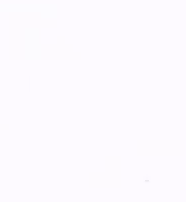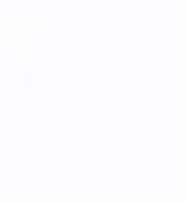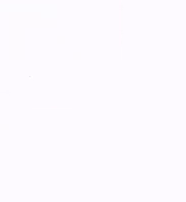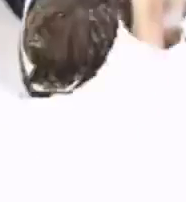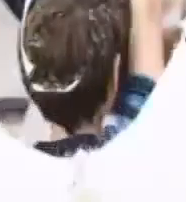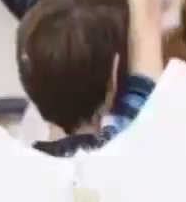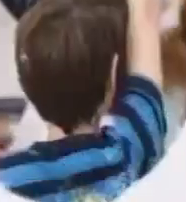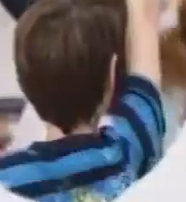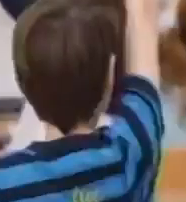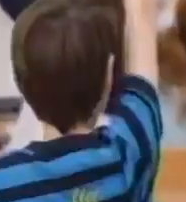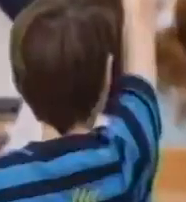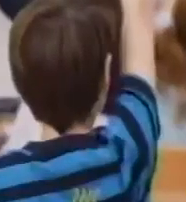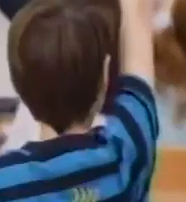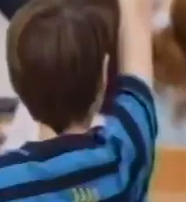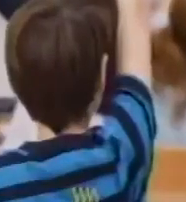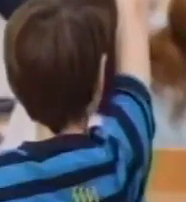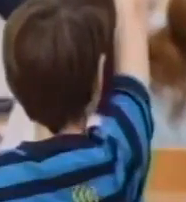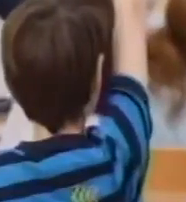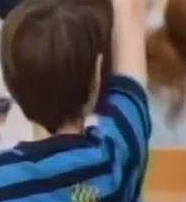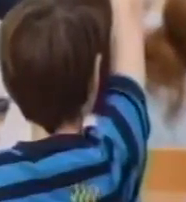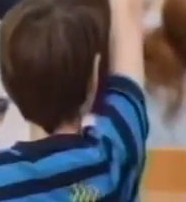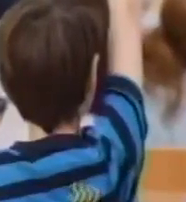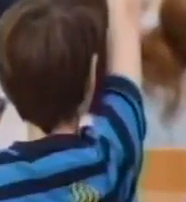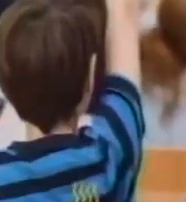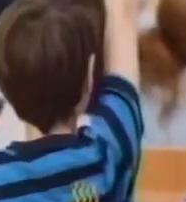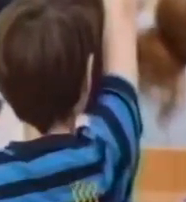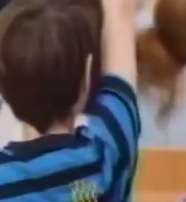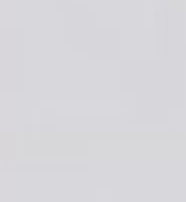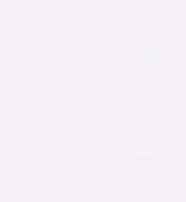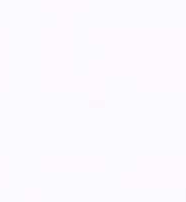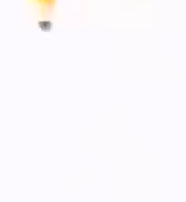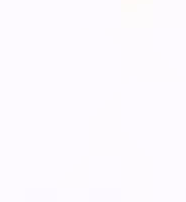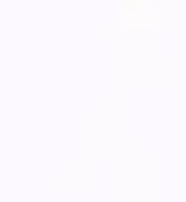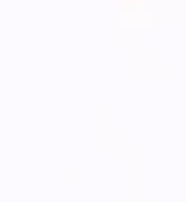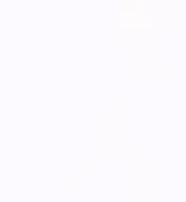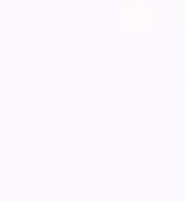A continuación, comunicación y lenguaje, sexto primaria.